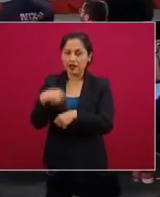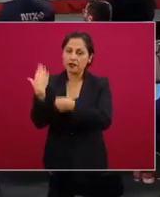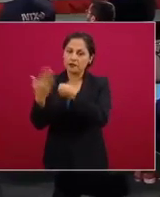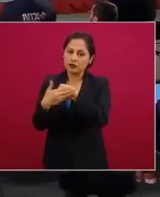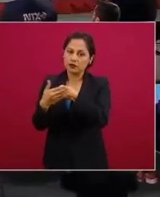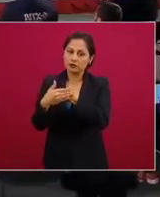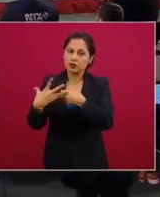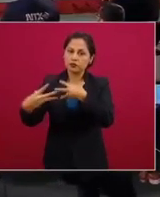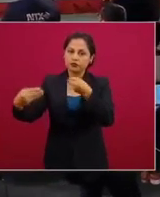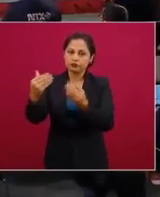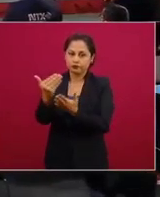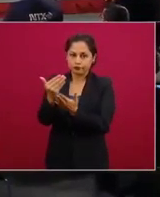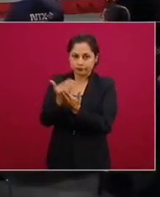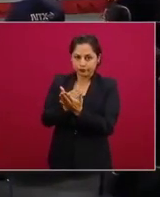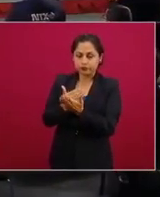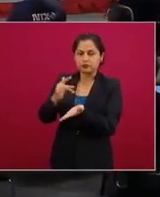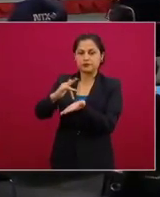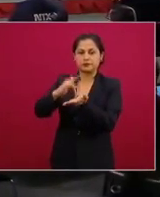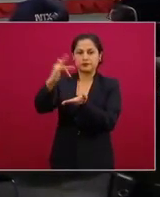Gracias, presidente.